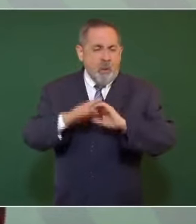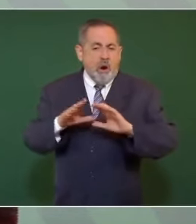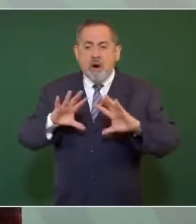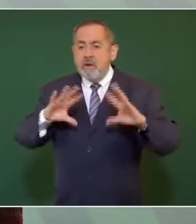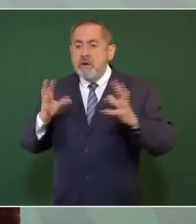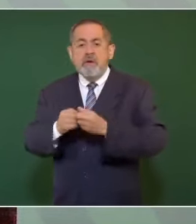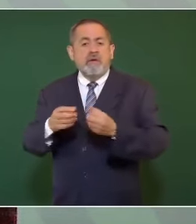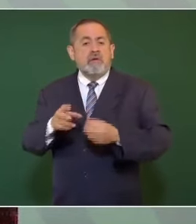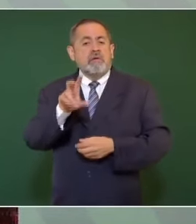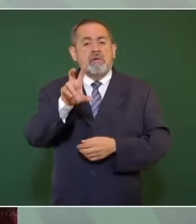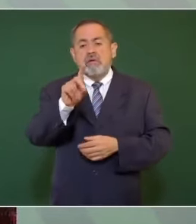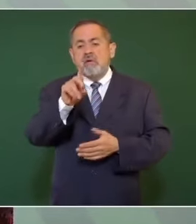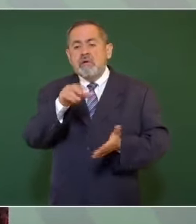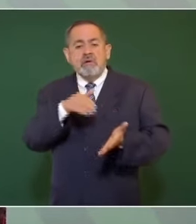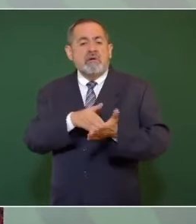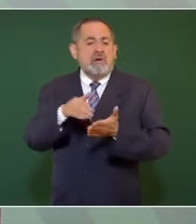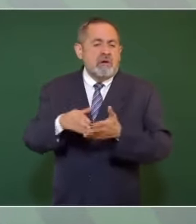tarjeta,